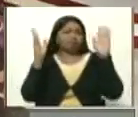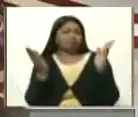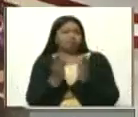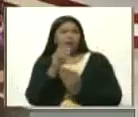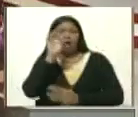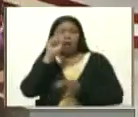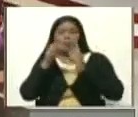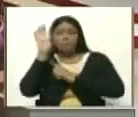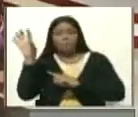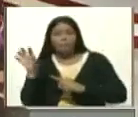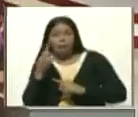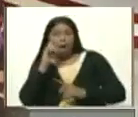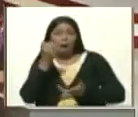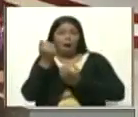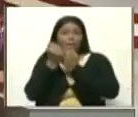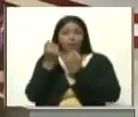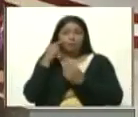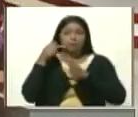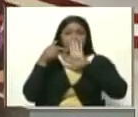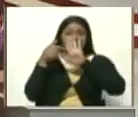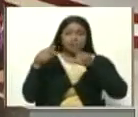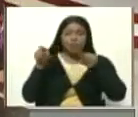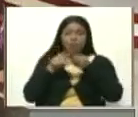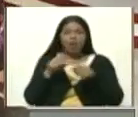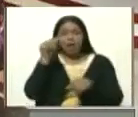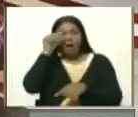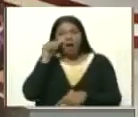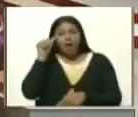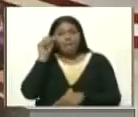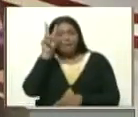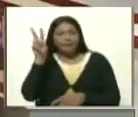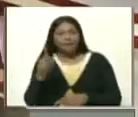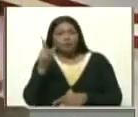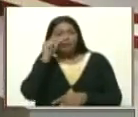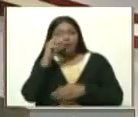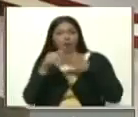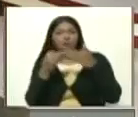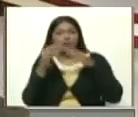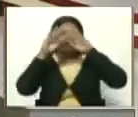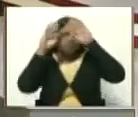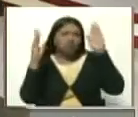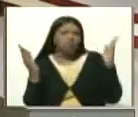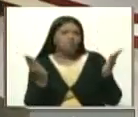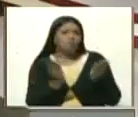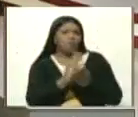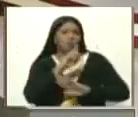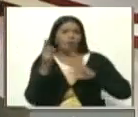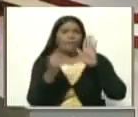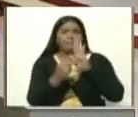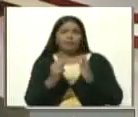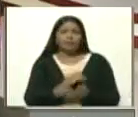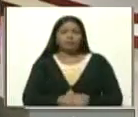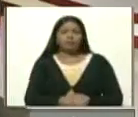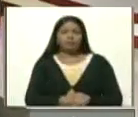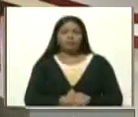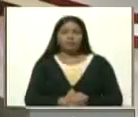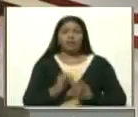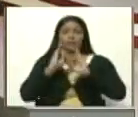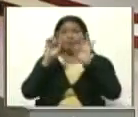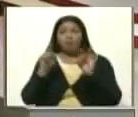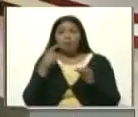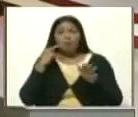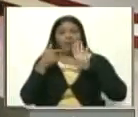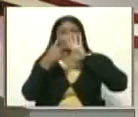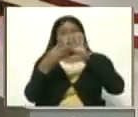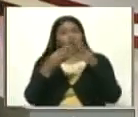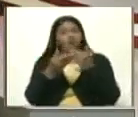en consideración lo que representa Alex Saab para los venezolanos y para el mundo entero. Pero es bien propicio presentarles a todos y